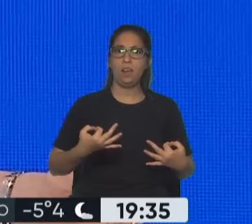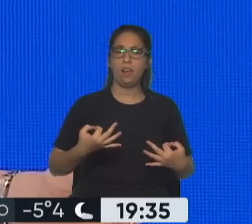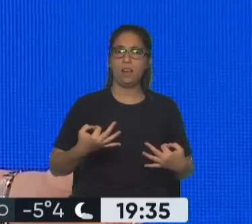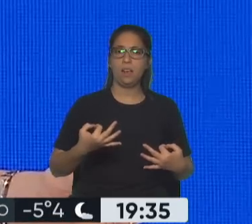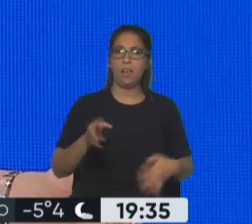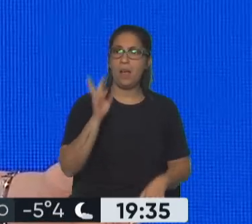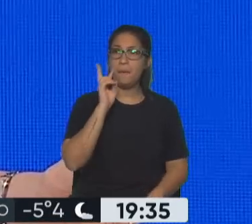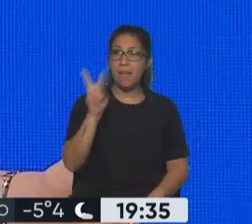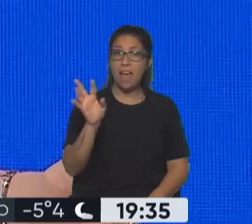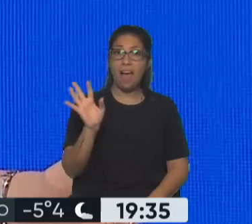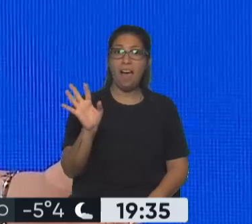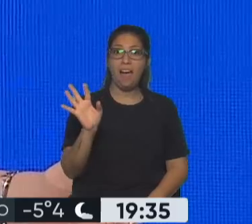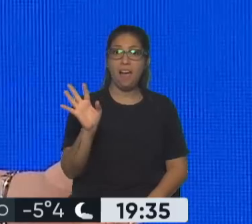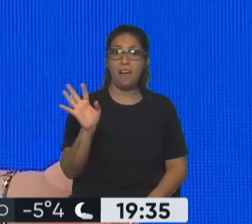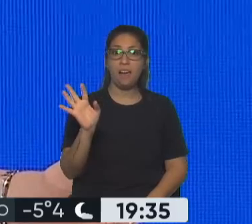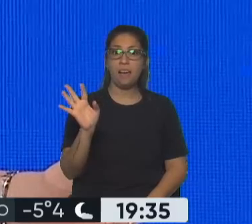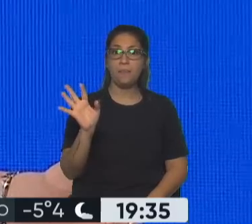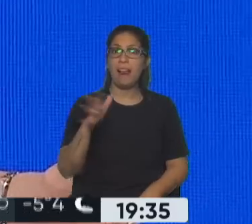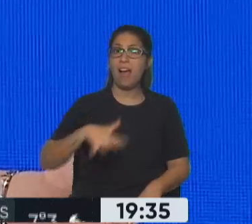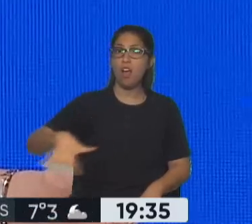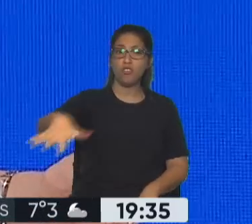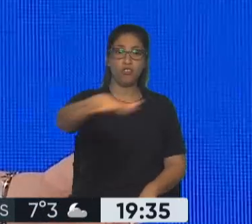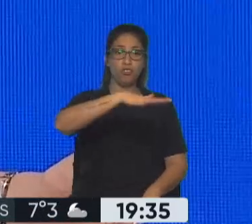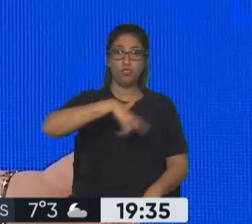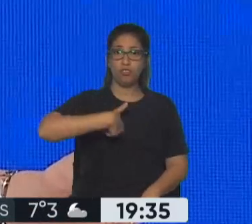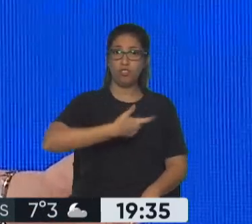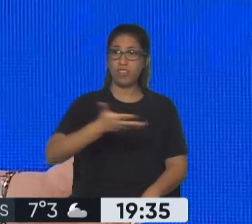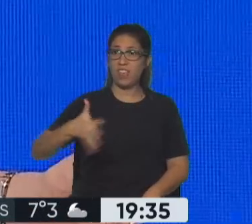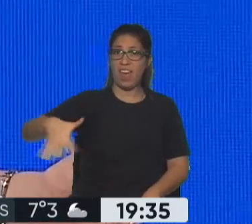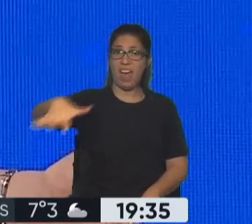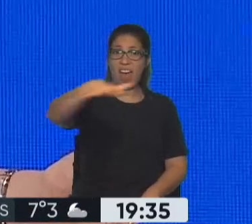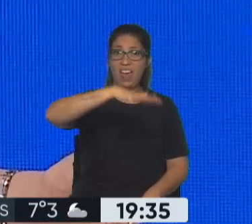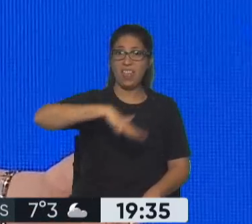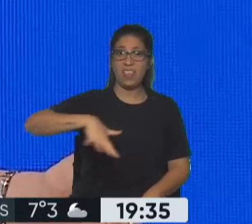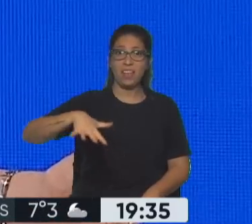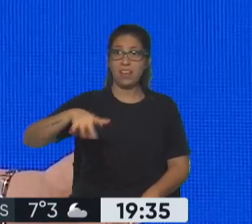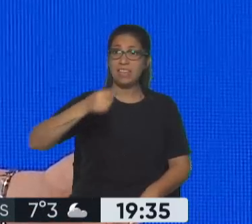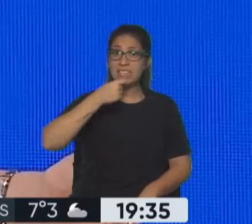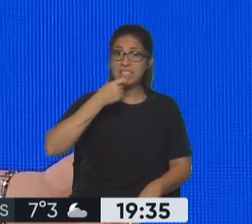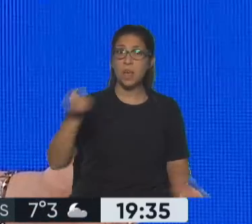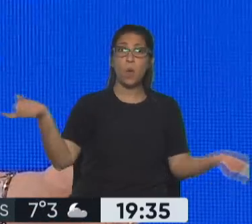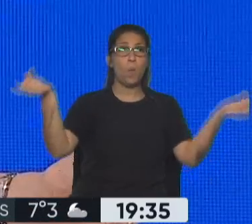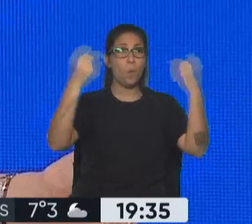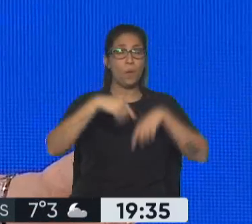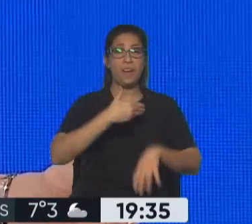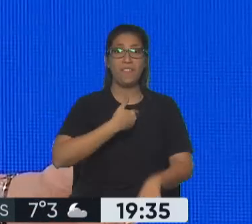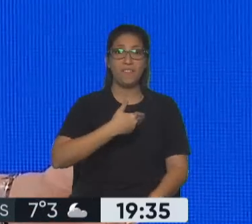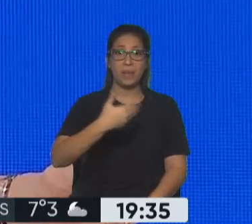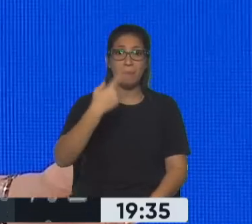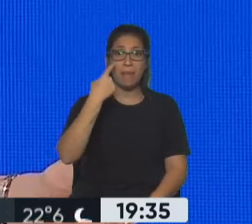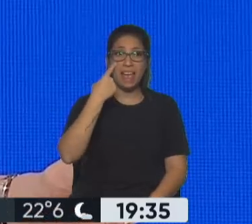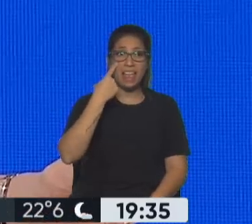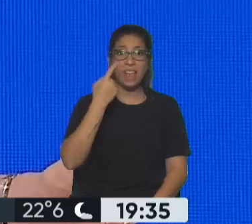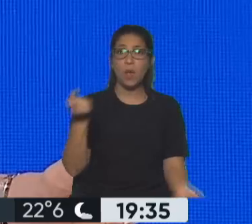el lastre que significa para el conjunto de la sociedad argentina el retorno del Fondo Monetario